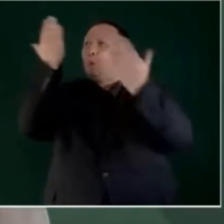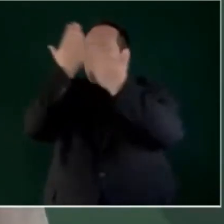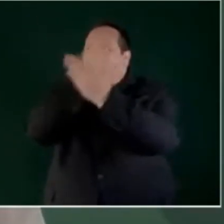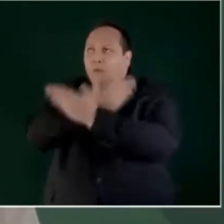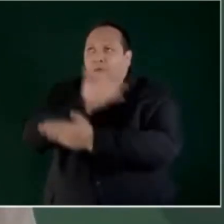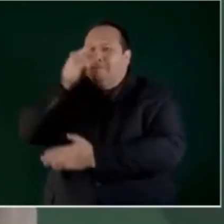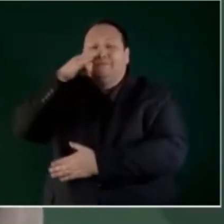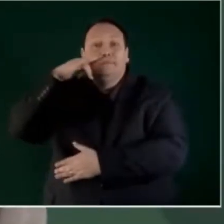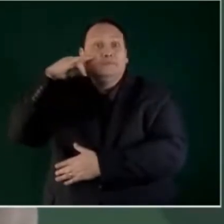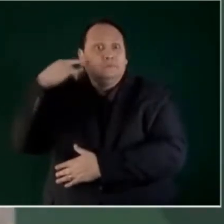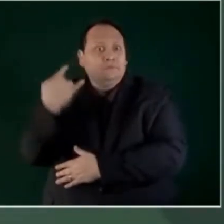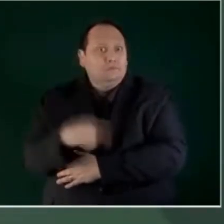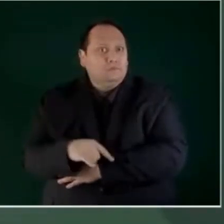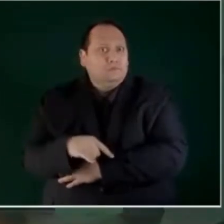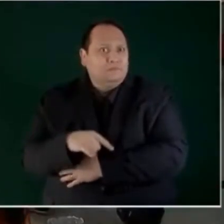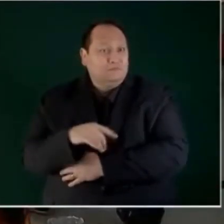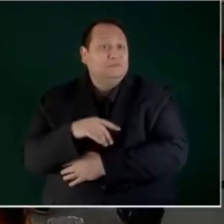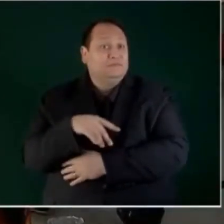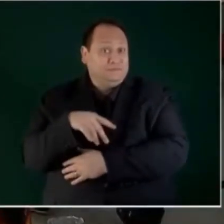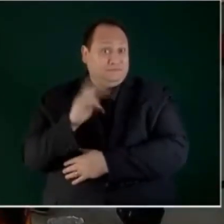pero son